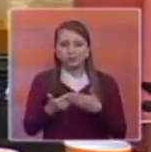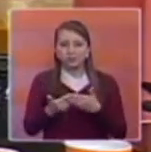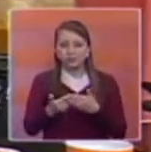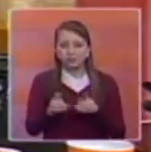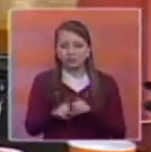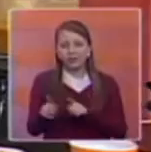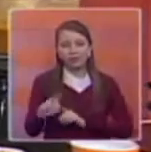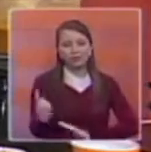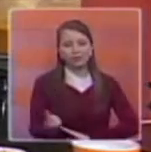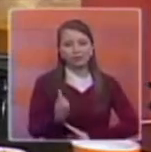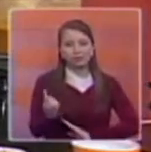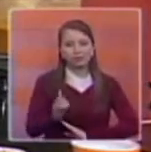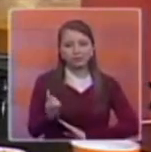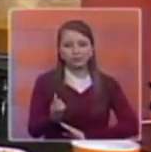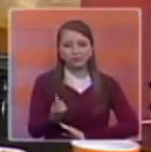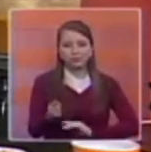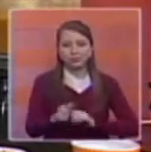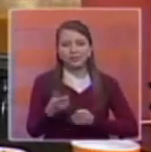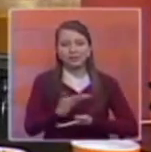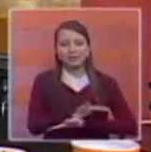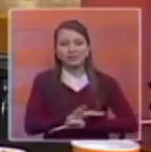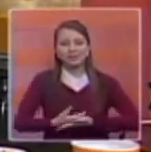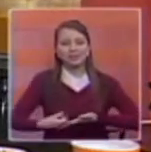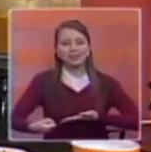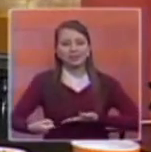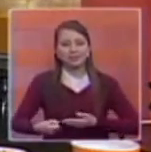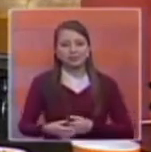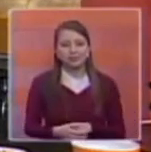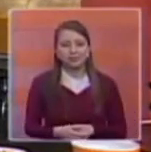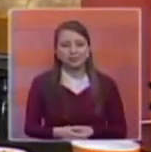un procesador y hacen la salsa. Esto,